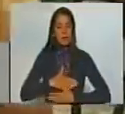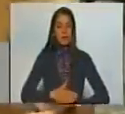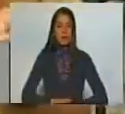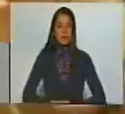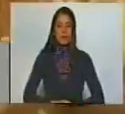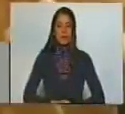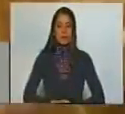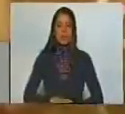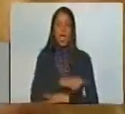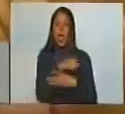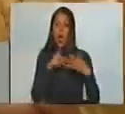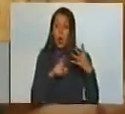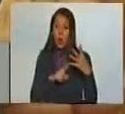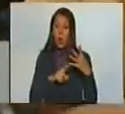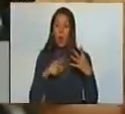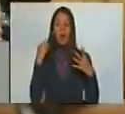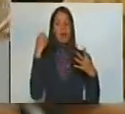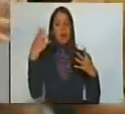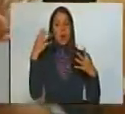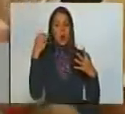En nuestro cuarto congreso